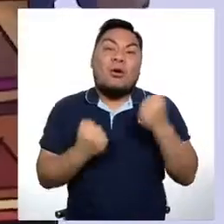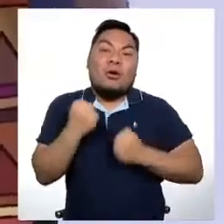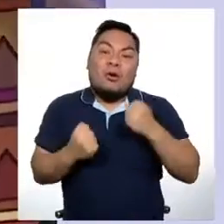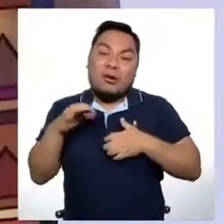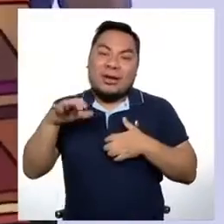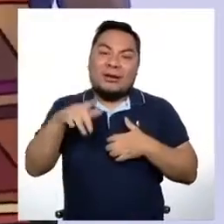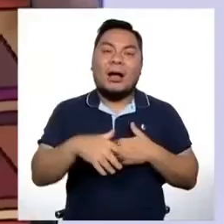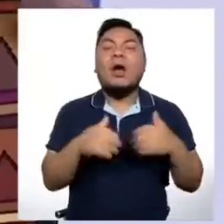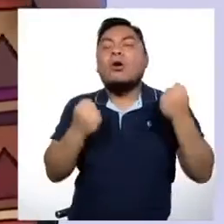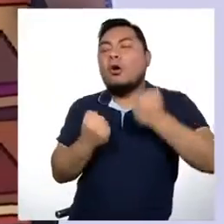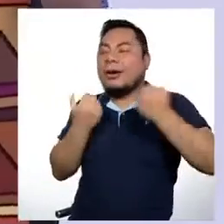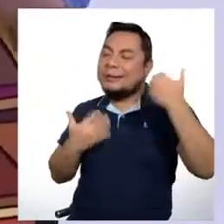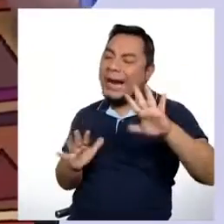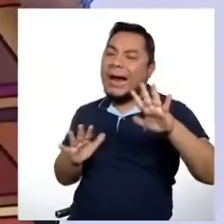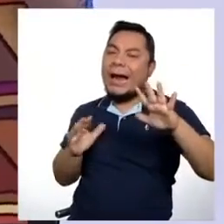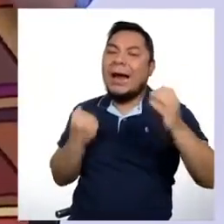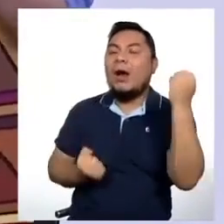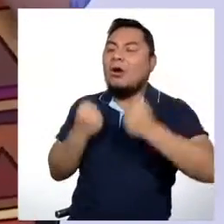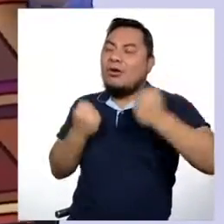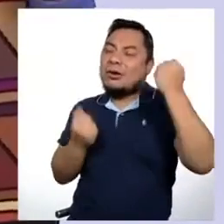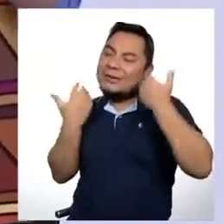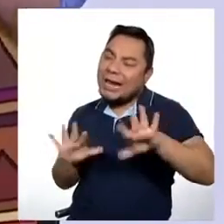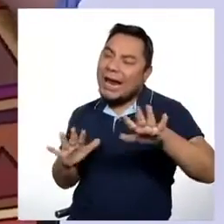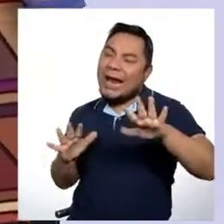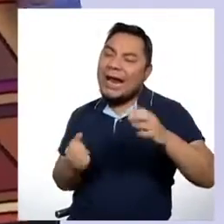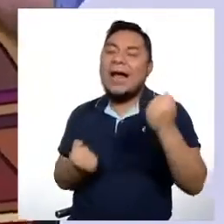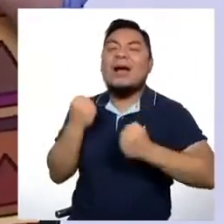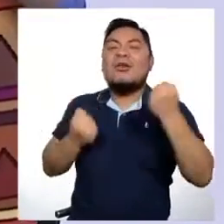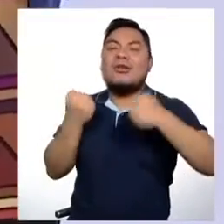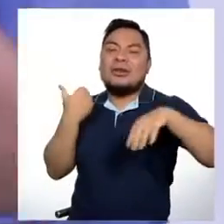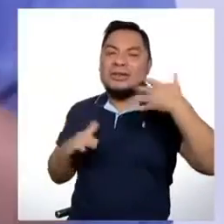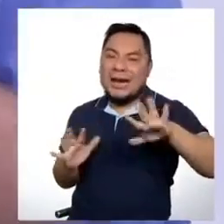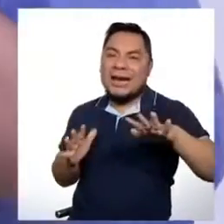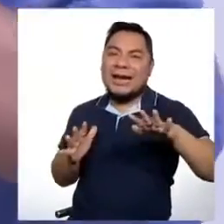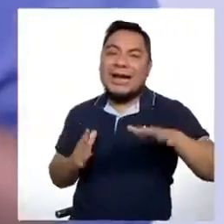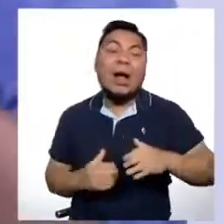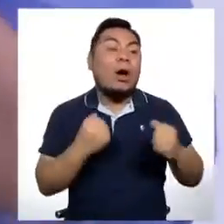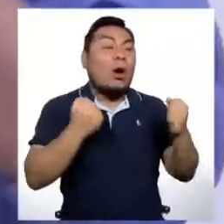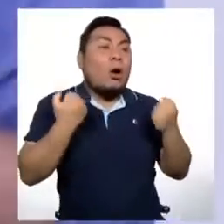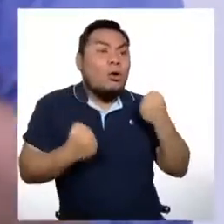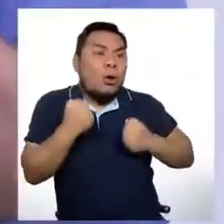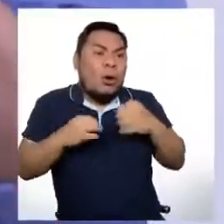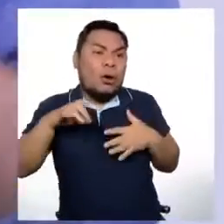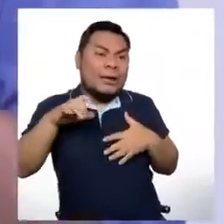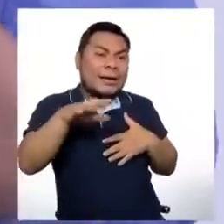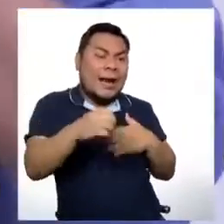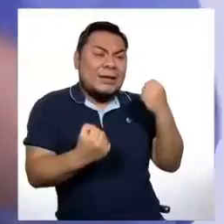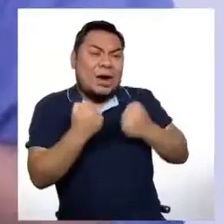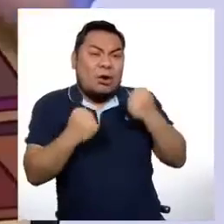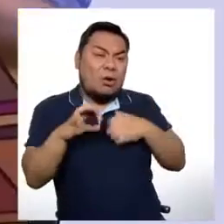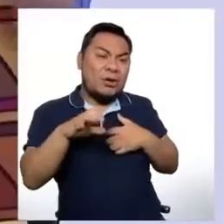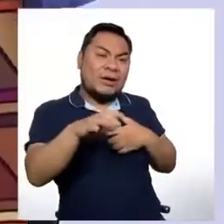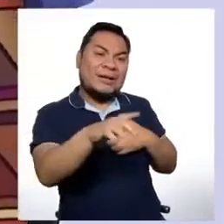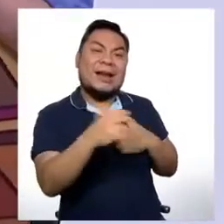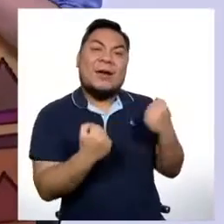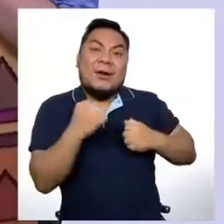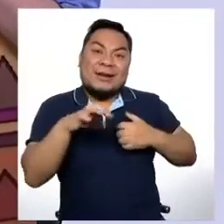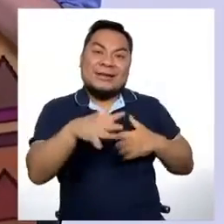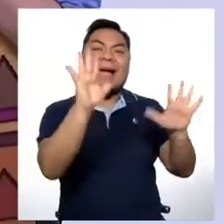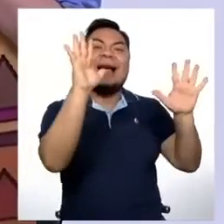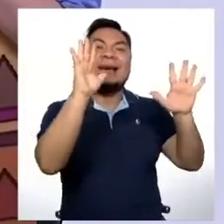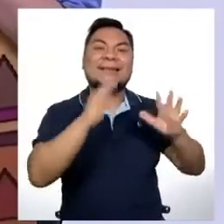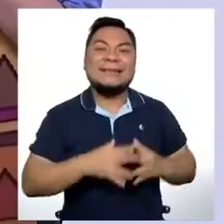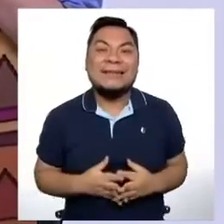va. Corre ya. Corre, araña. Corre, araña. Corre ya. Corre ya. Corre, araña. Corre, araña. Corre